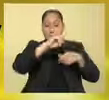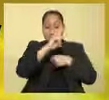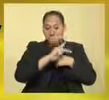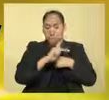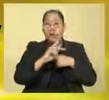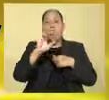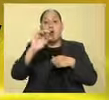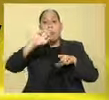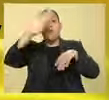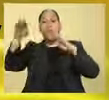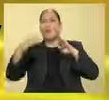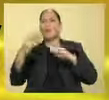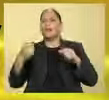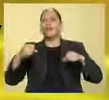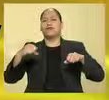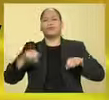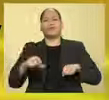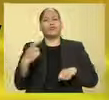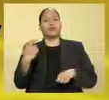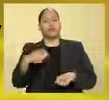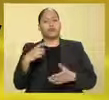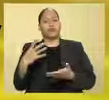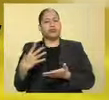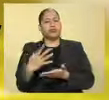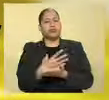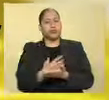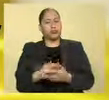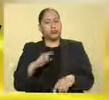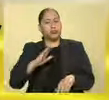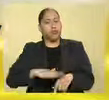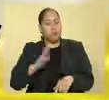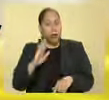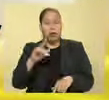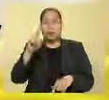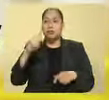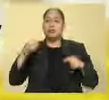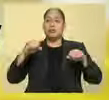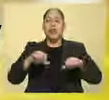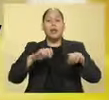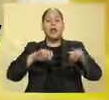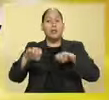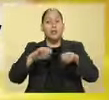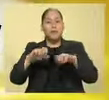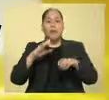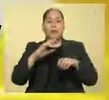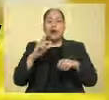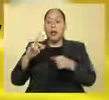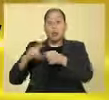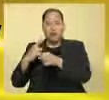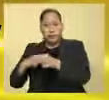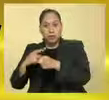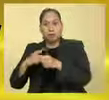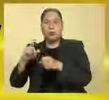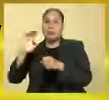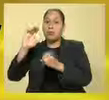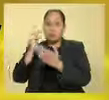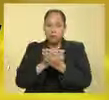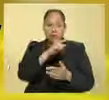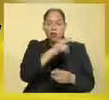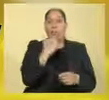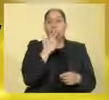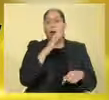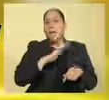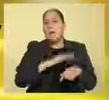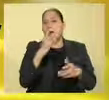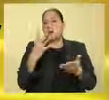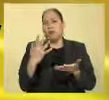es poderosísima. Es de los sectores más poderosos a nivel mundial. Entonces estamos hablando que el impuesto que